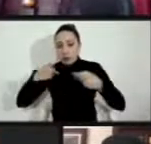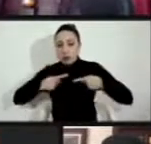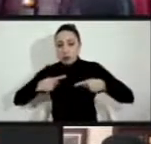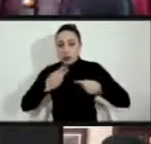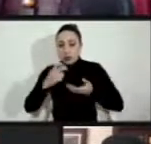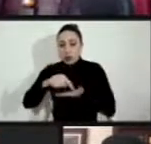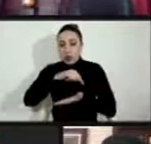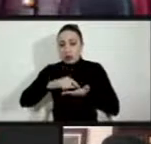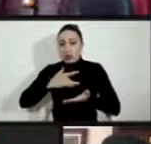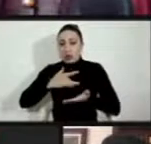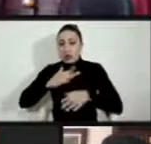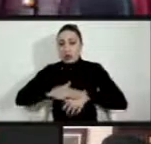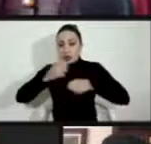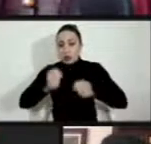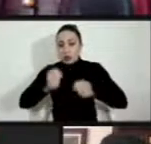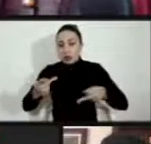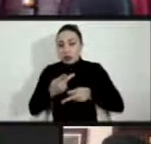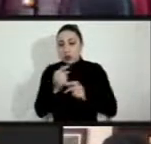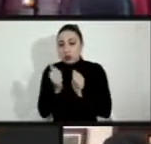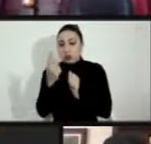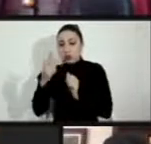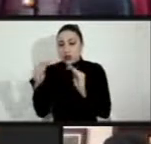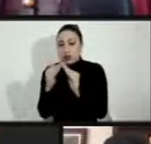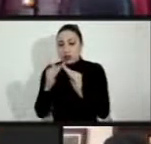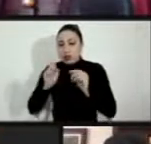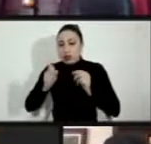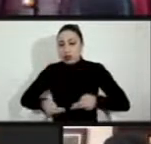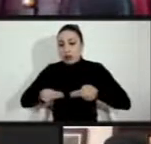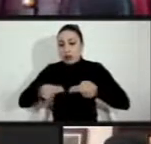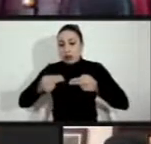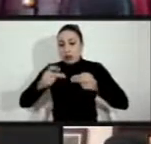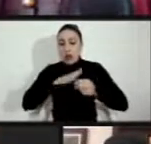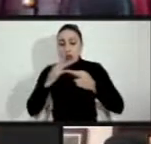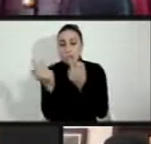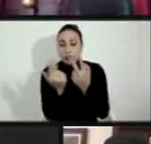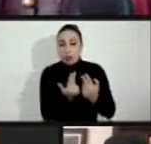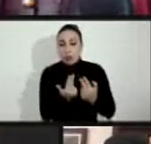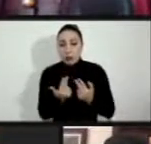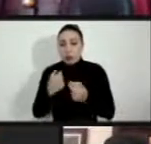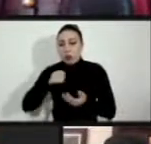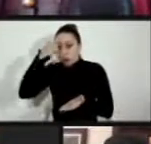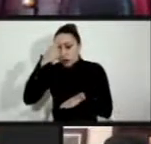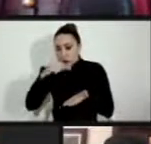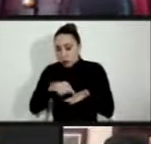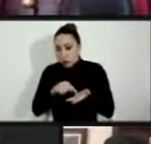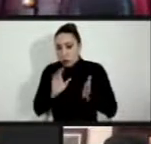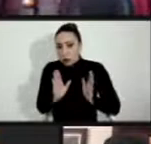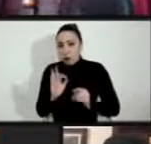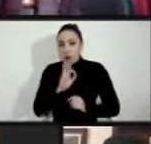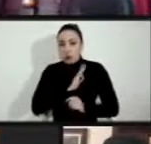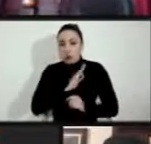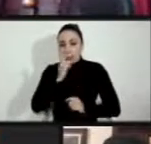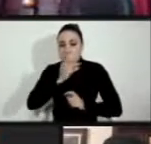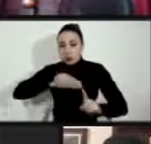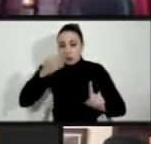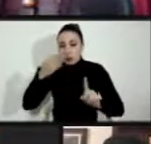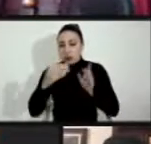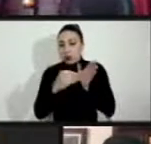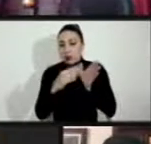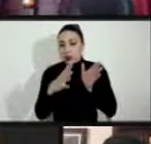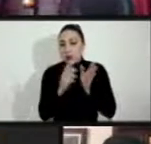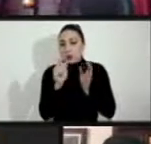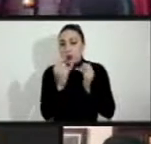condición estructural de los mismos, quizás valdría la pena que este resolutivo incluyera al Instituto de Seguridad